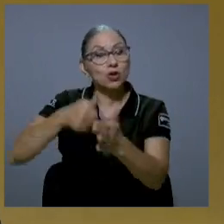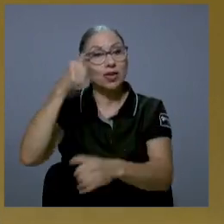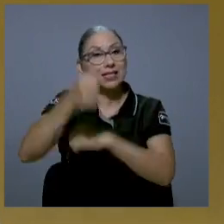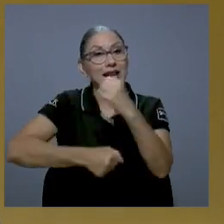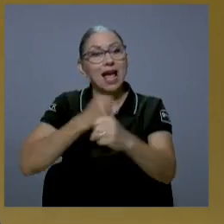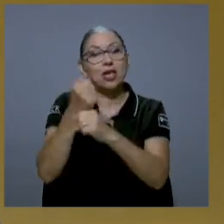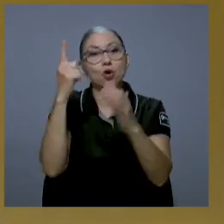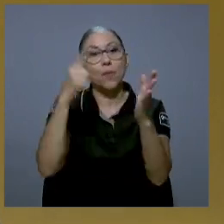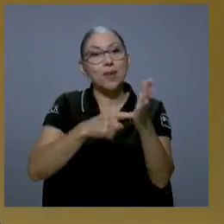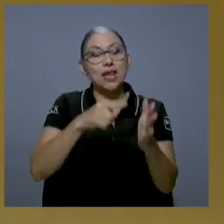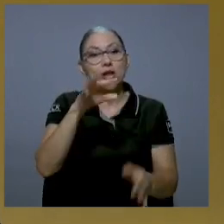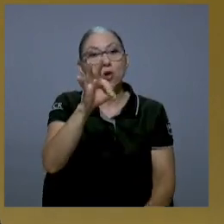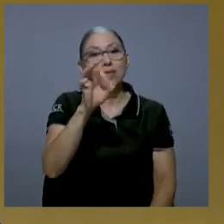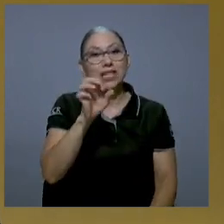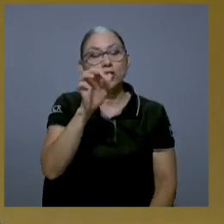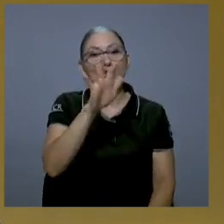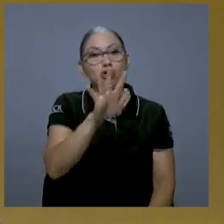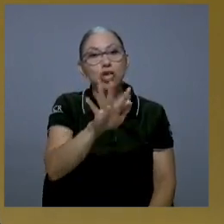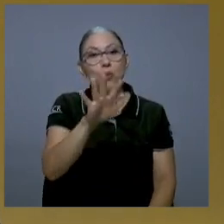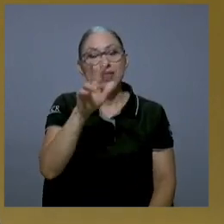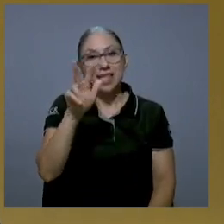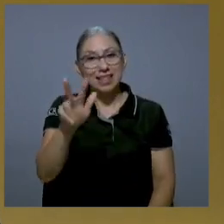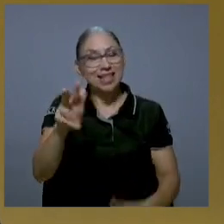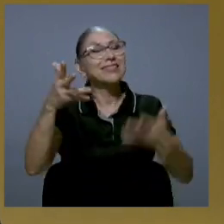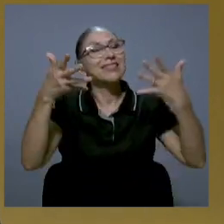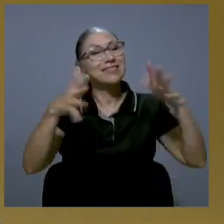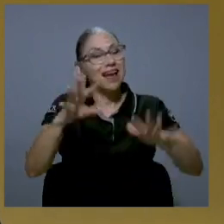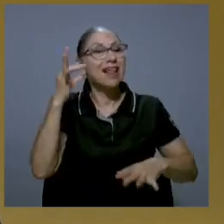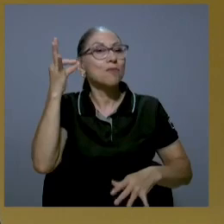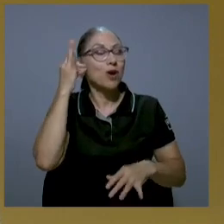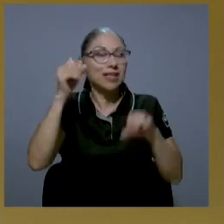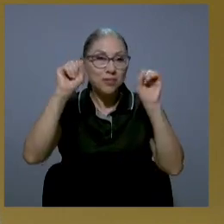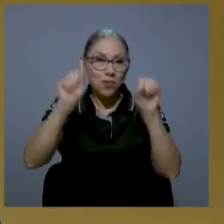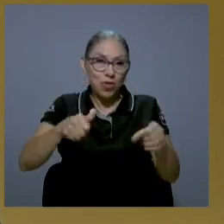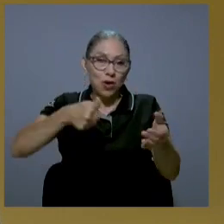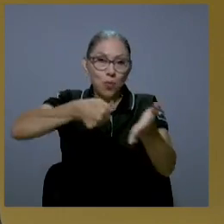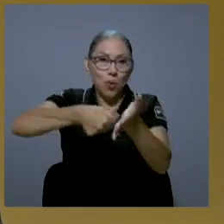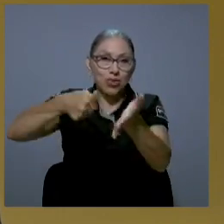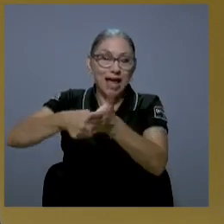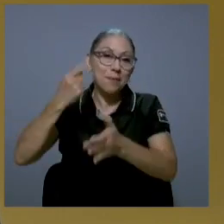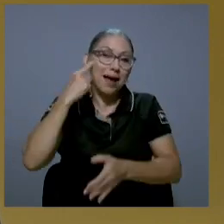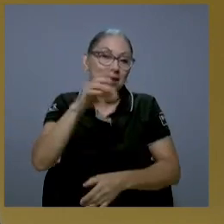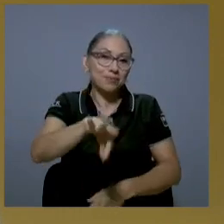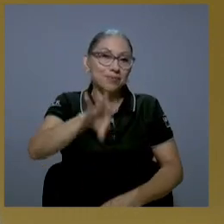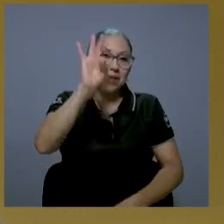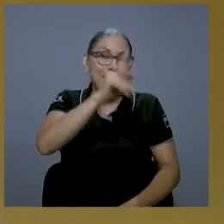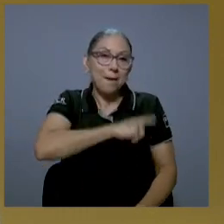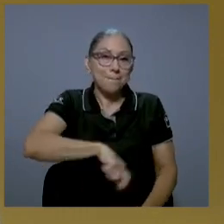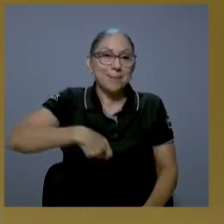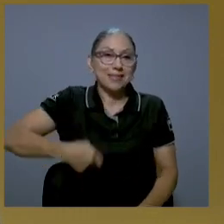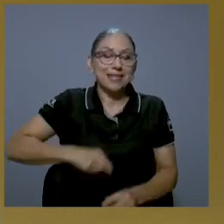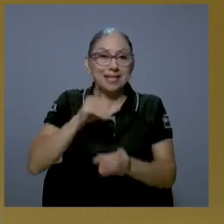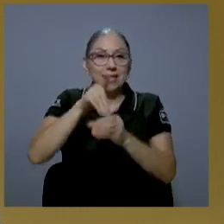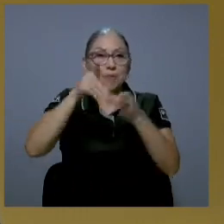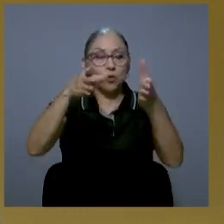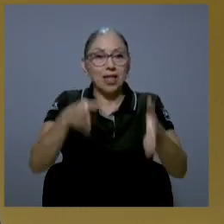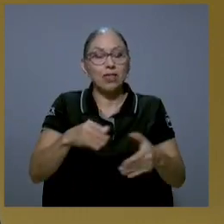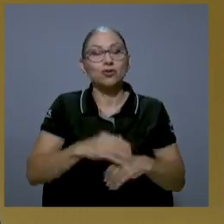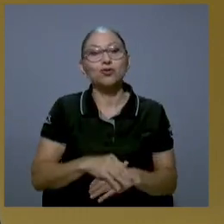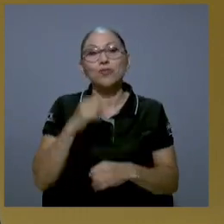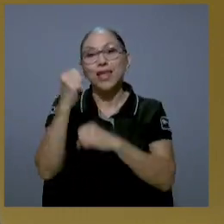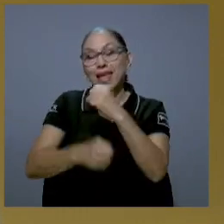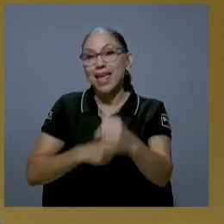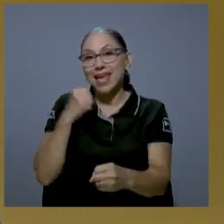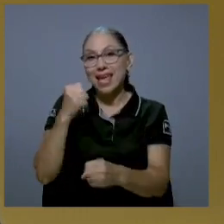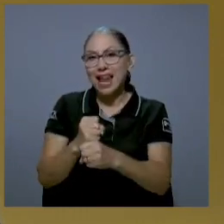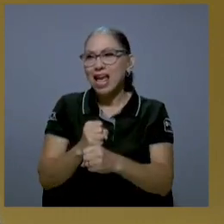1953, ya las mujeres pudieron votar en las elecciones presidenciales y de diputados. En el